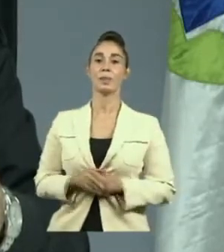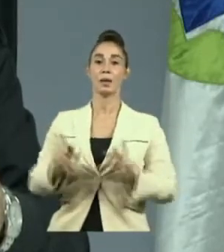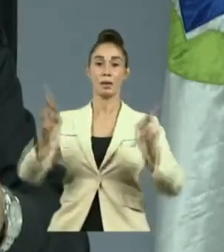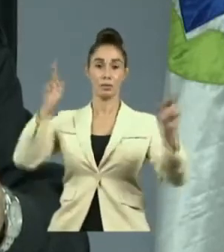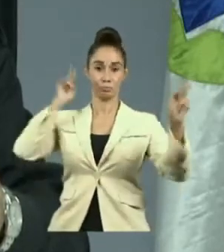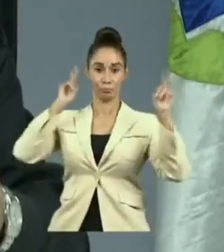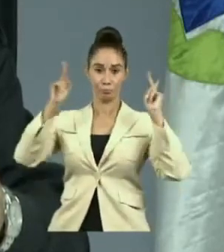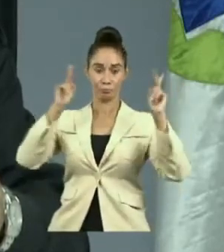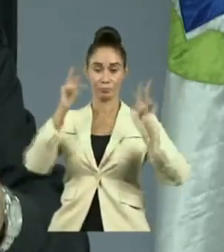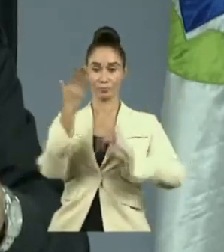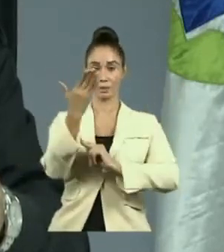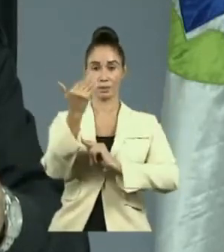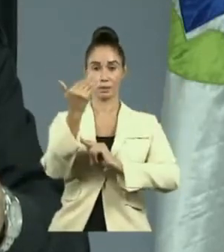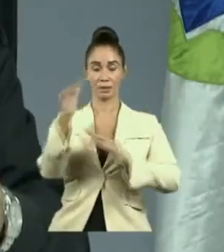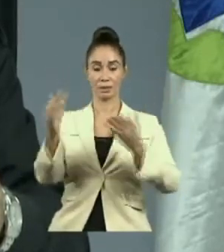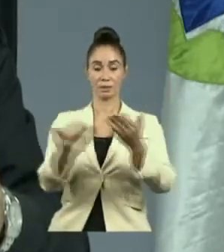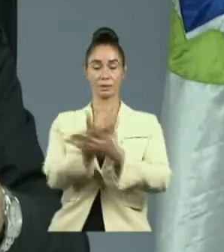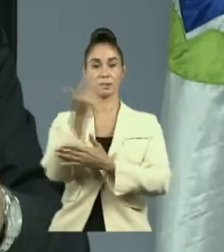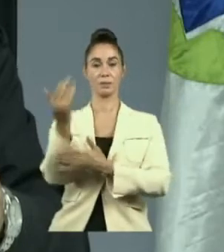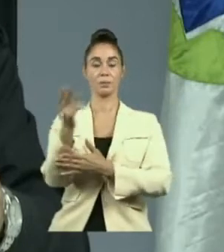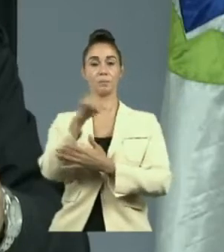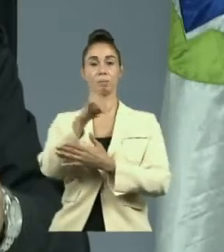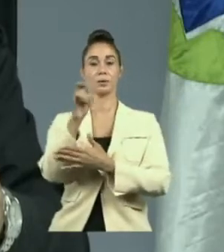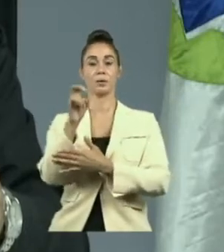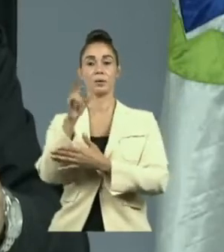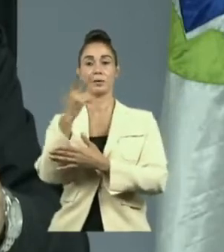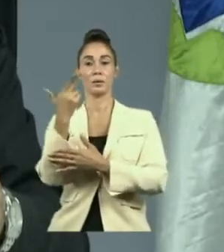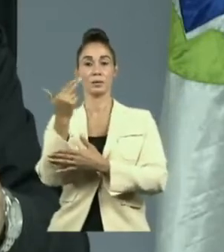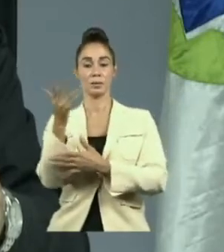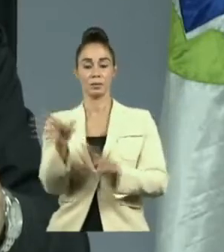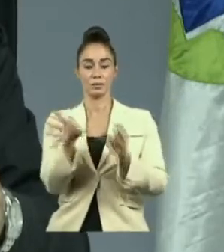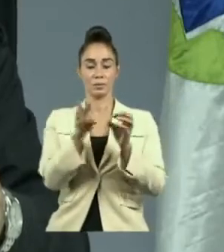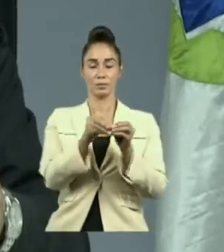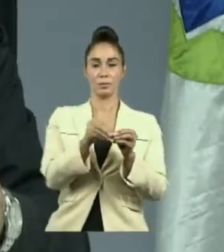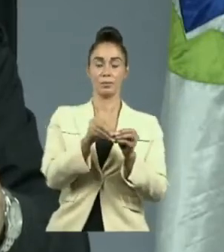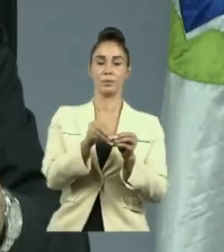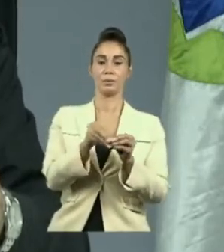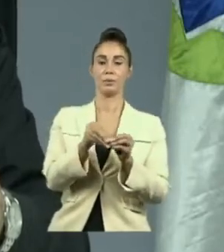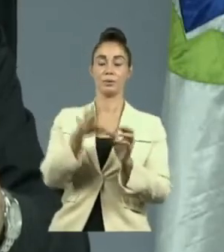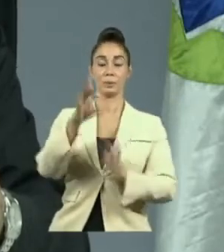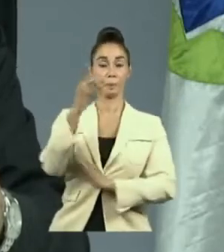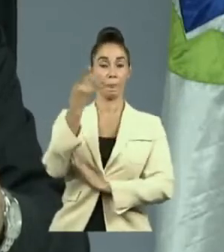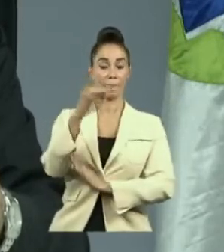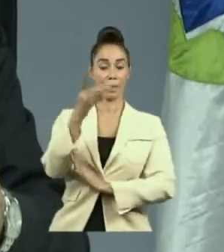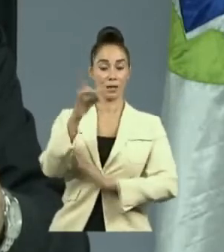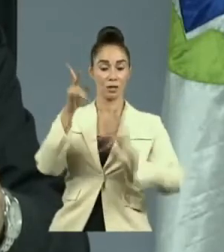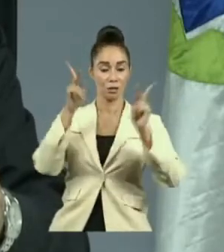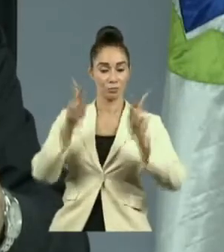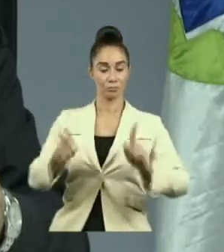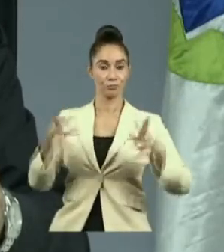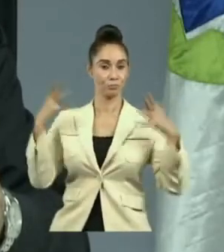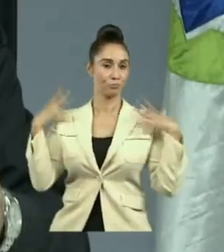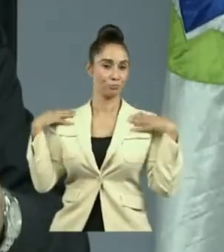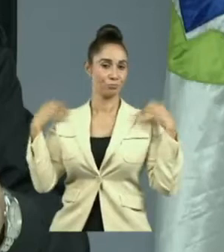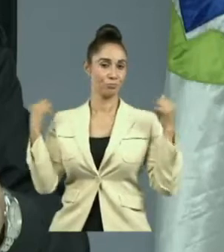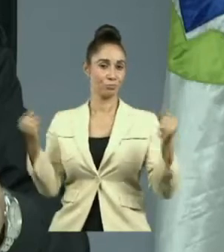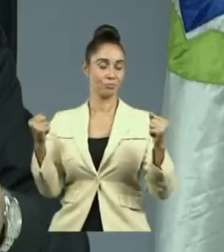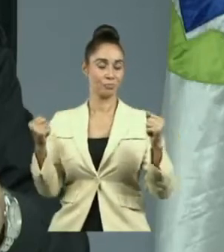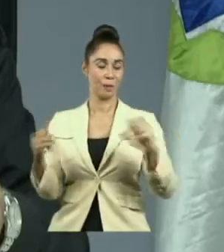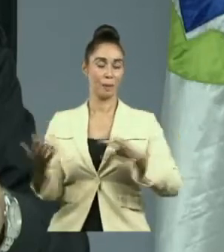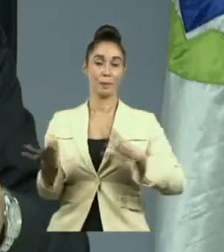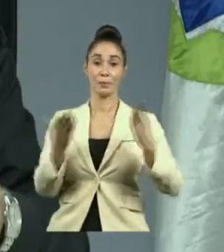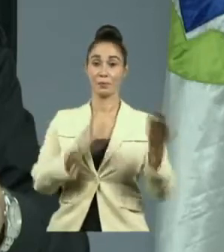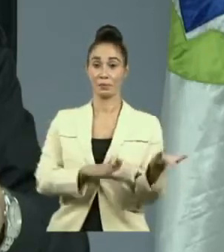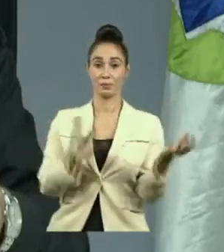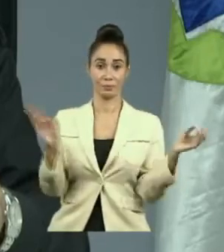15 casos nuevos 213 acumulados 18 recupera 20